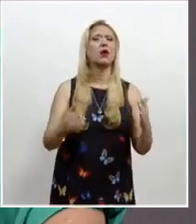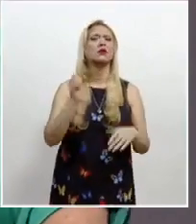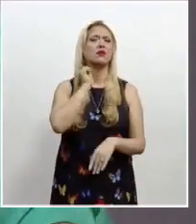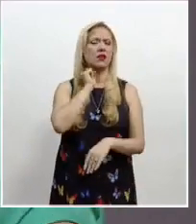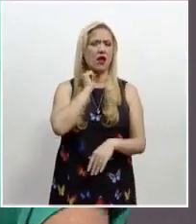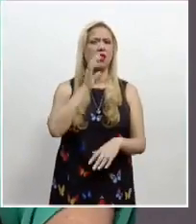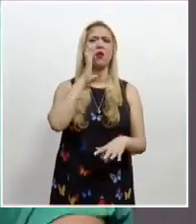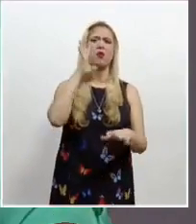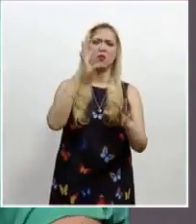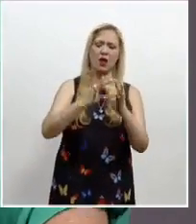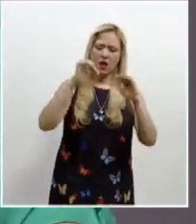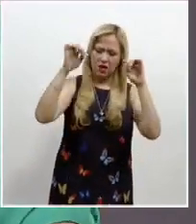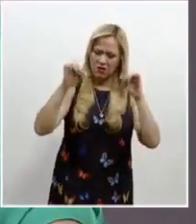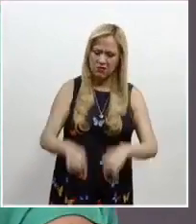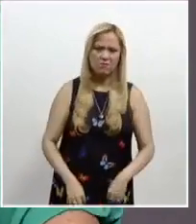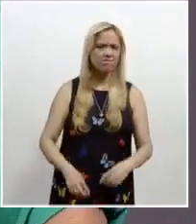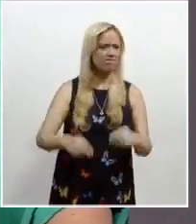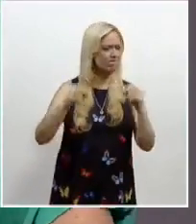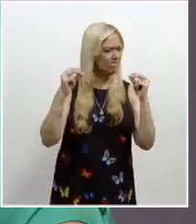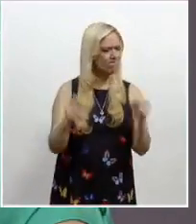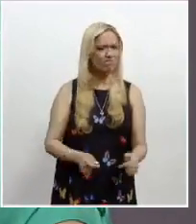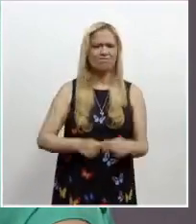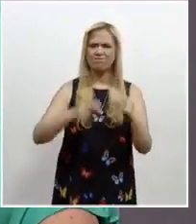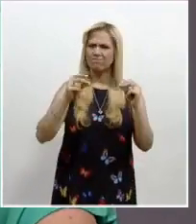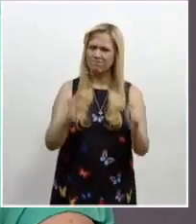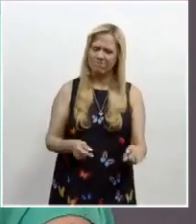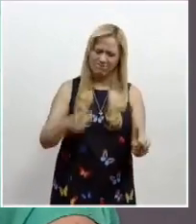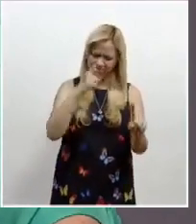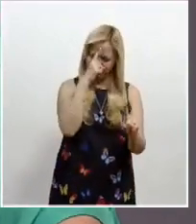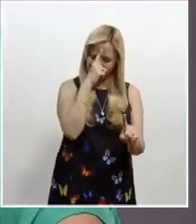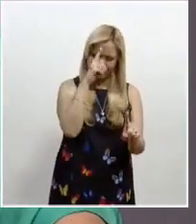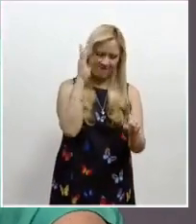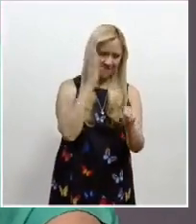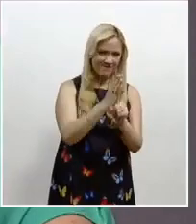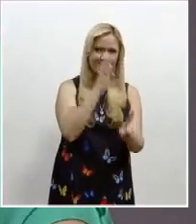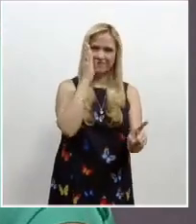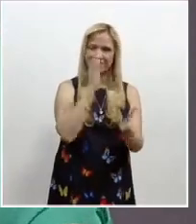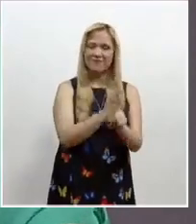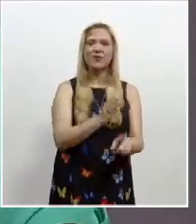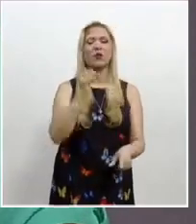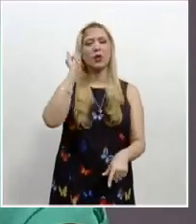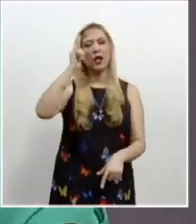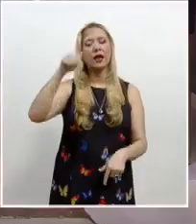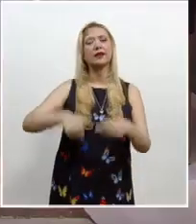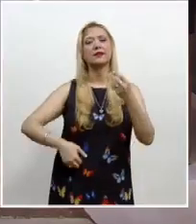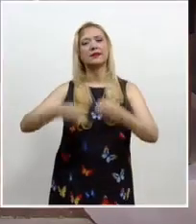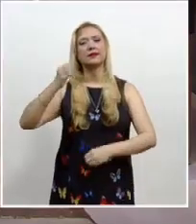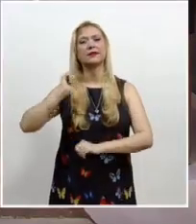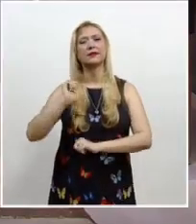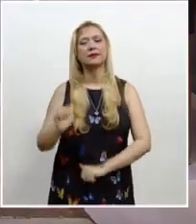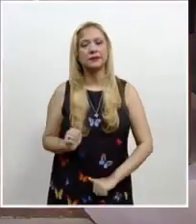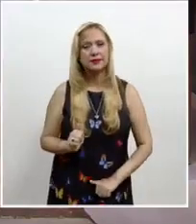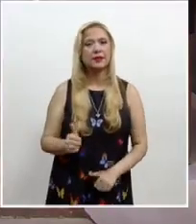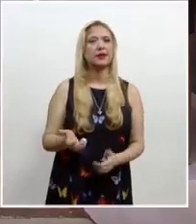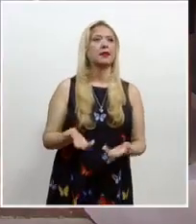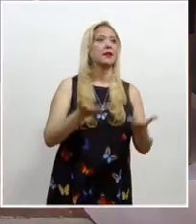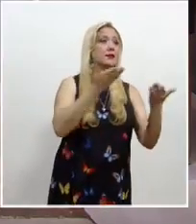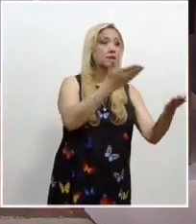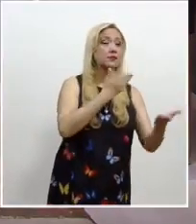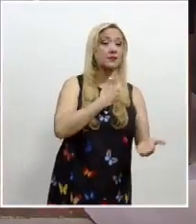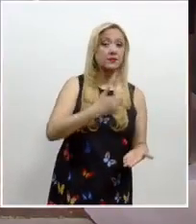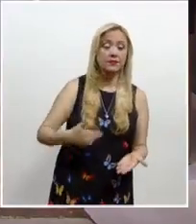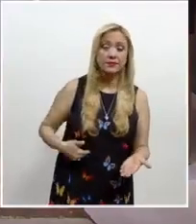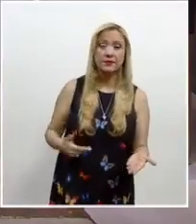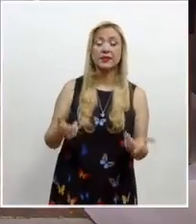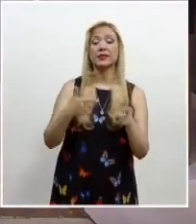somos unas insistencialistas irredentas, ahí seguiremos, ojalá desde el Poder Judicial, desde el Poder Ejecutivo,